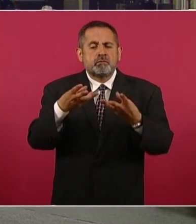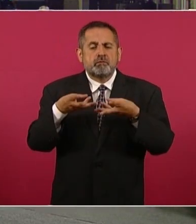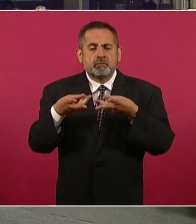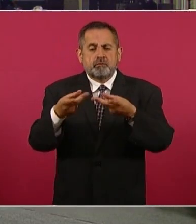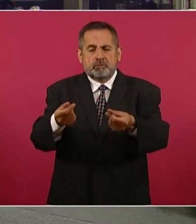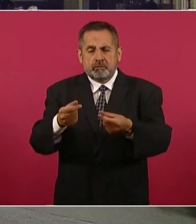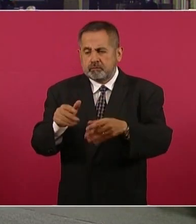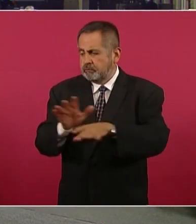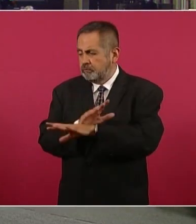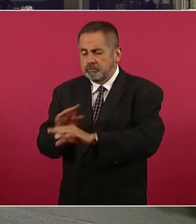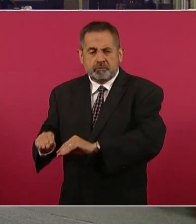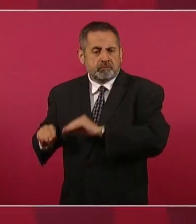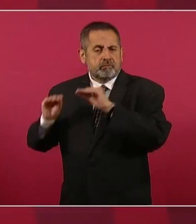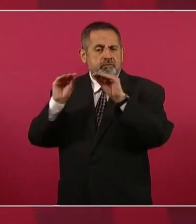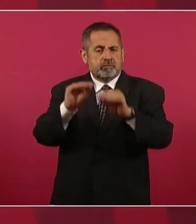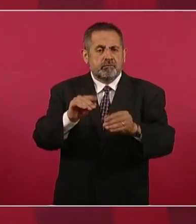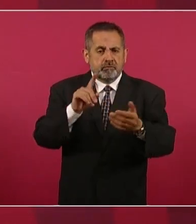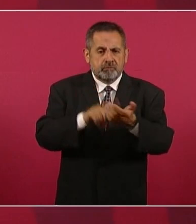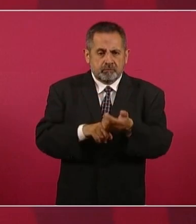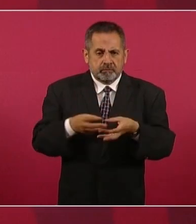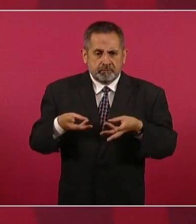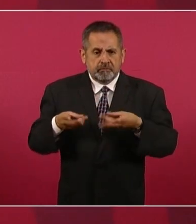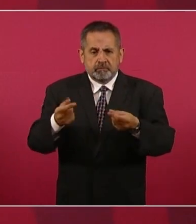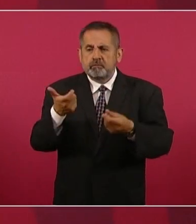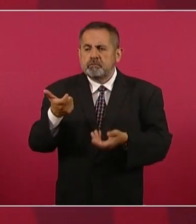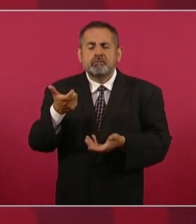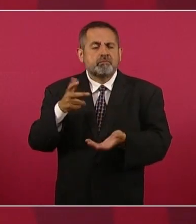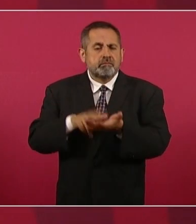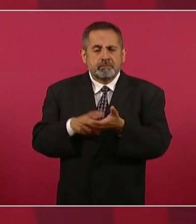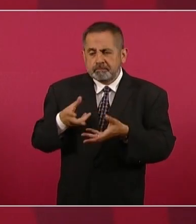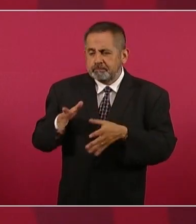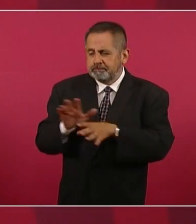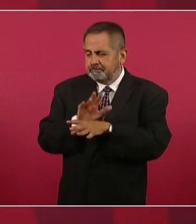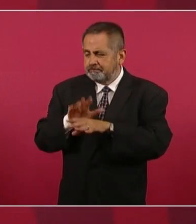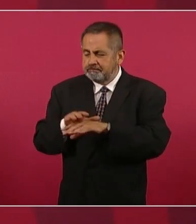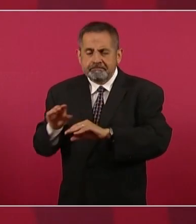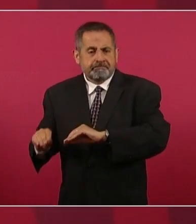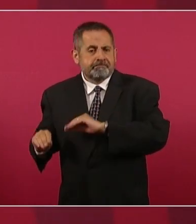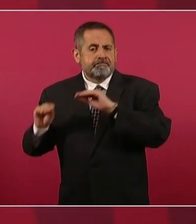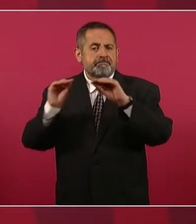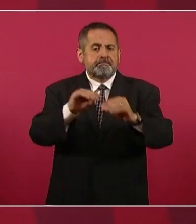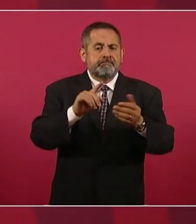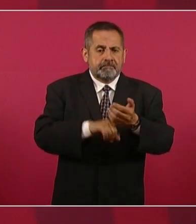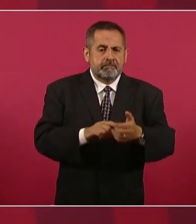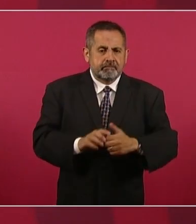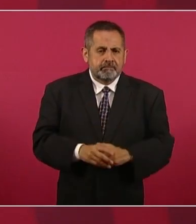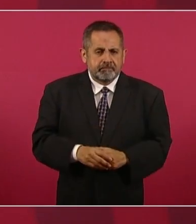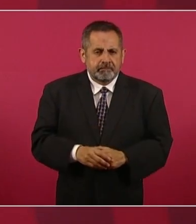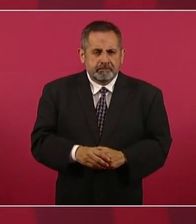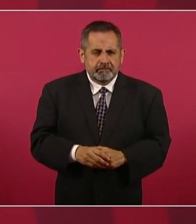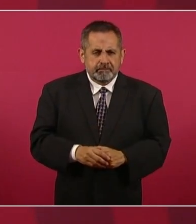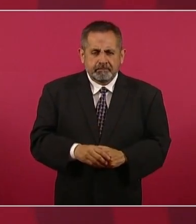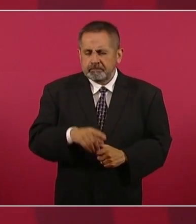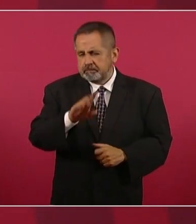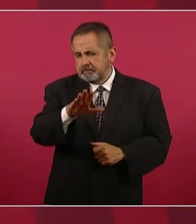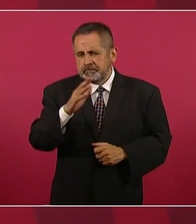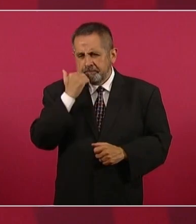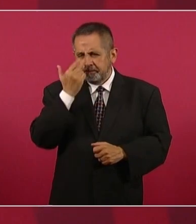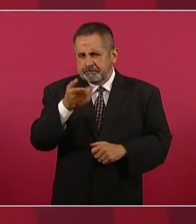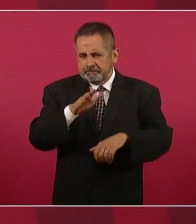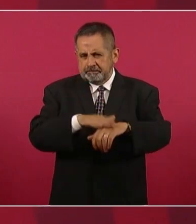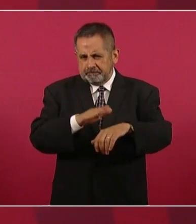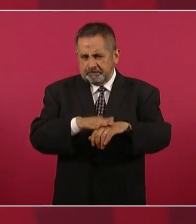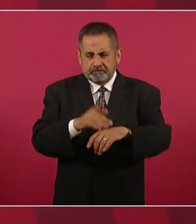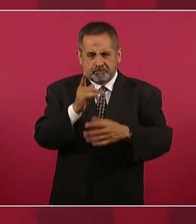traslado? ¿El monto? Sí, económico. Ahí sí quiero señalar una